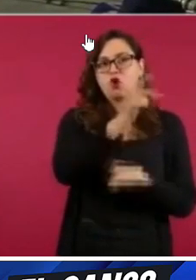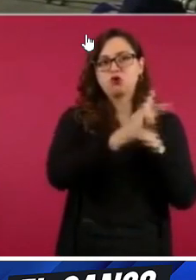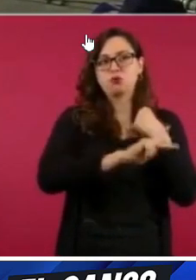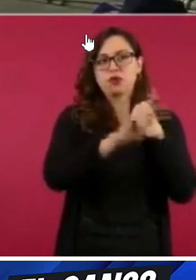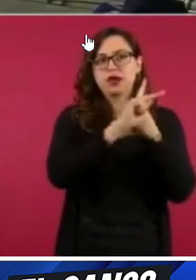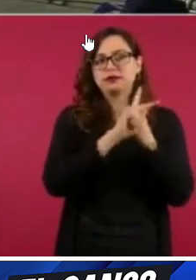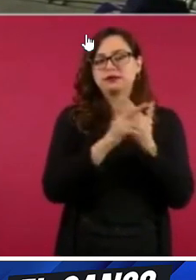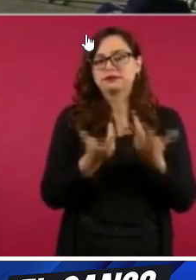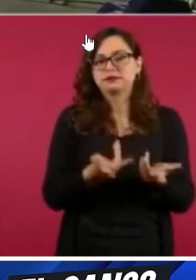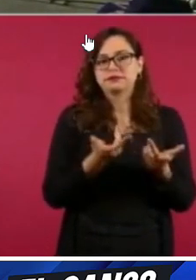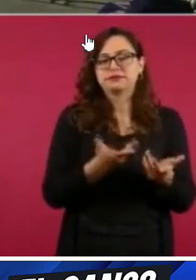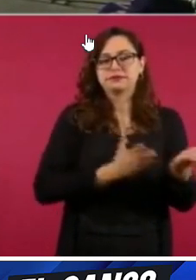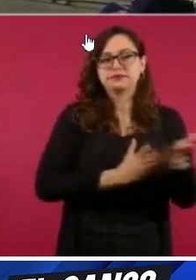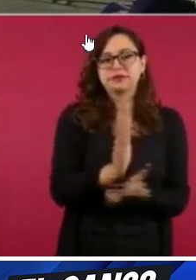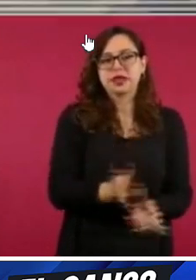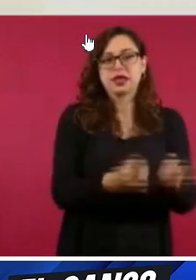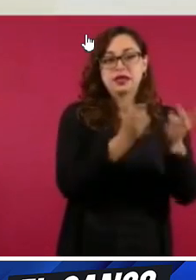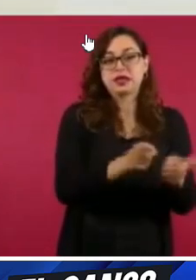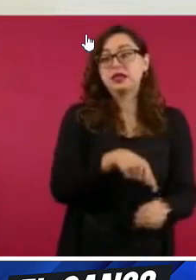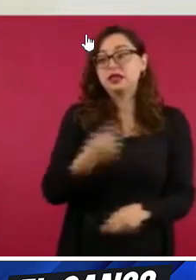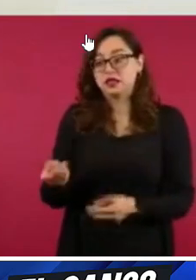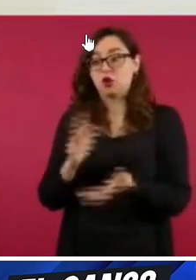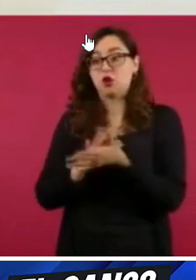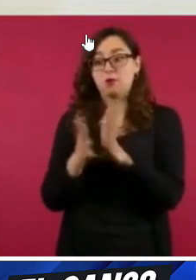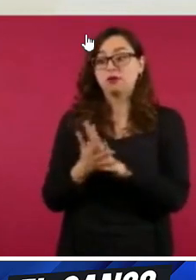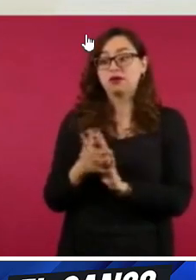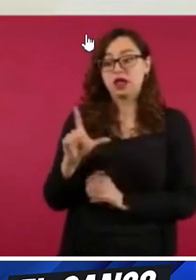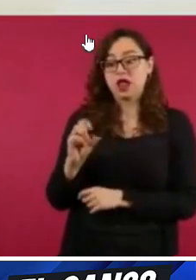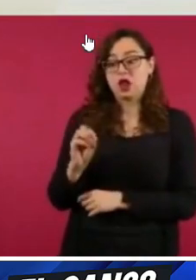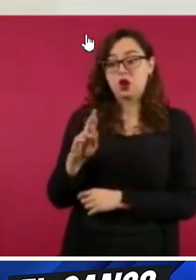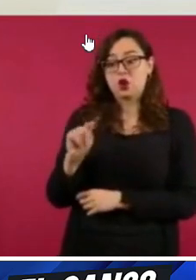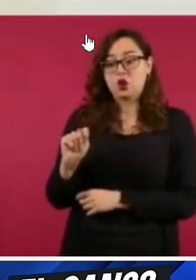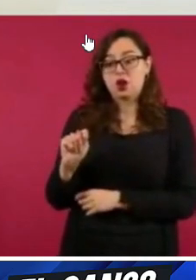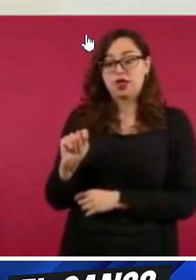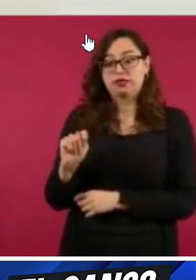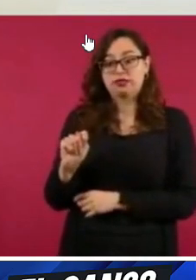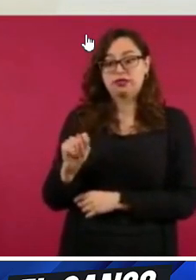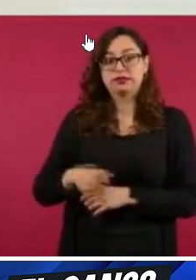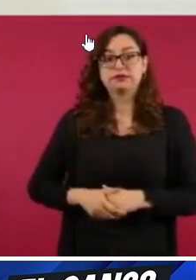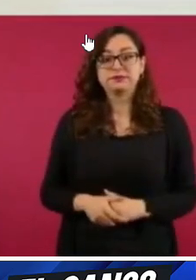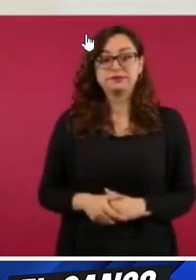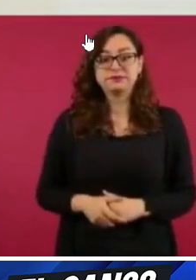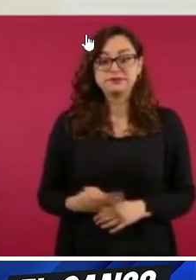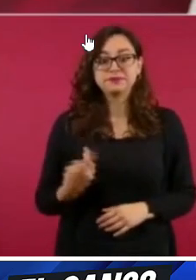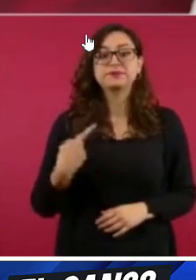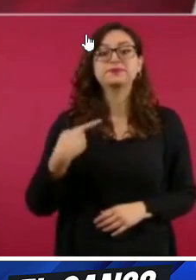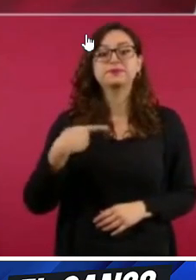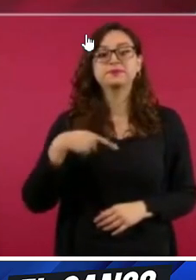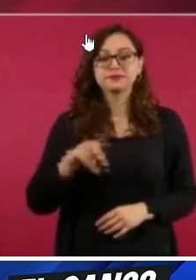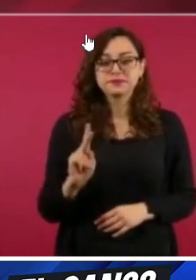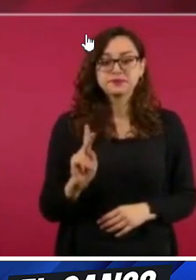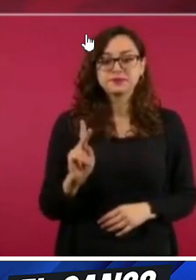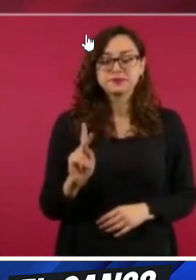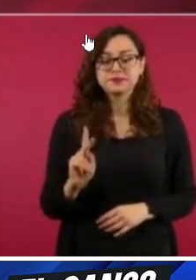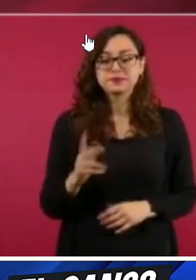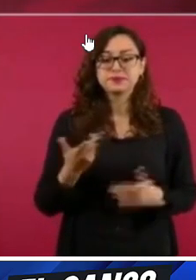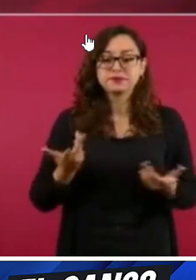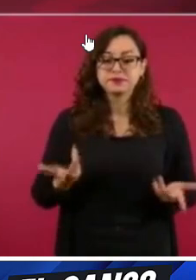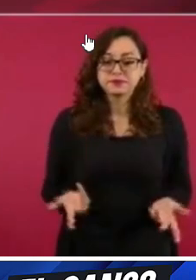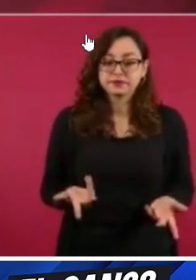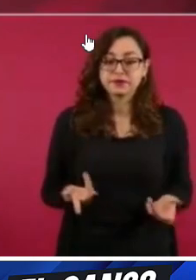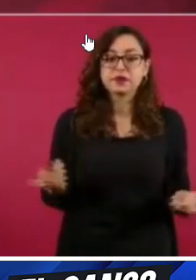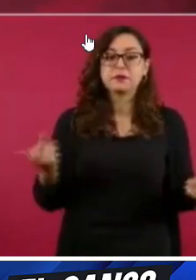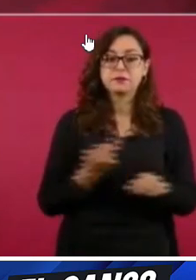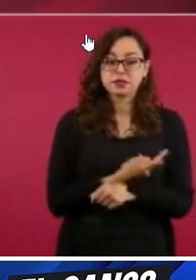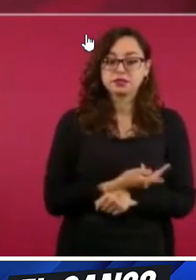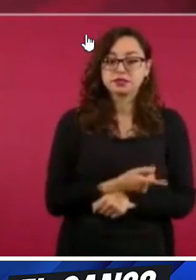Loret para eso, pero que la información, quien lleva a cabo la extracción